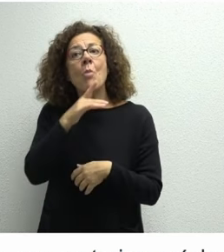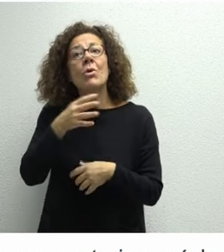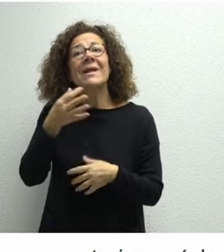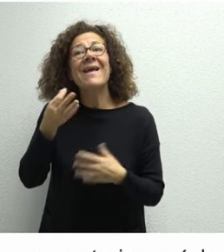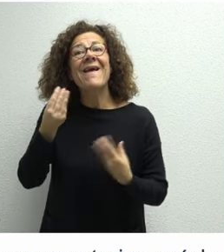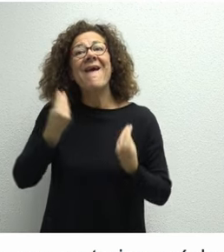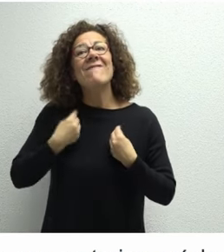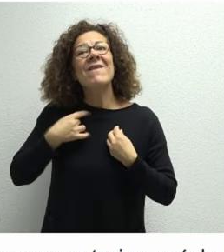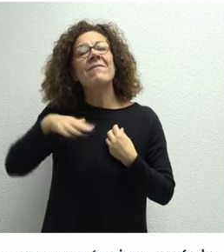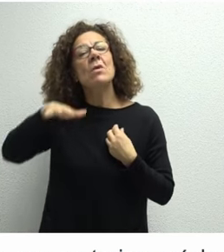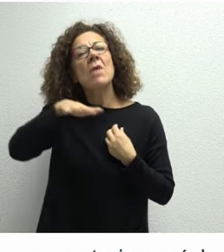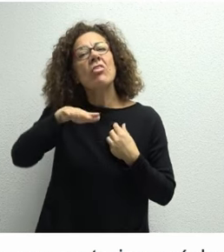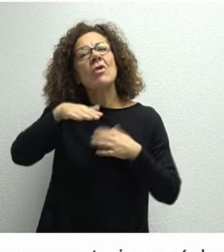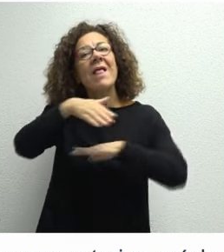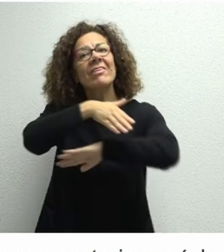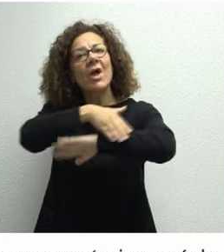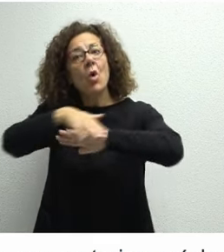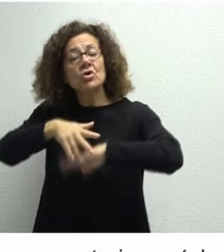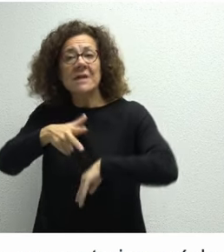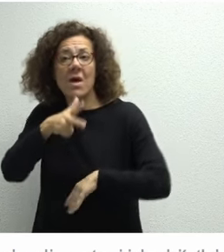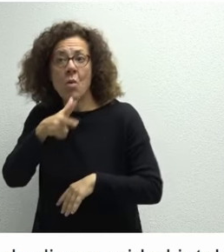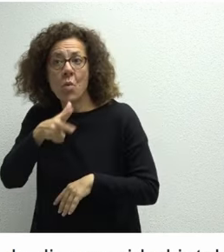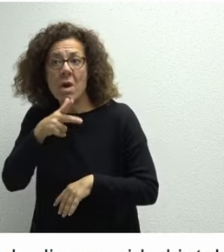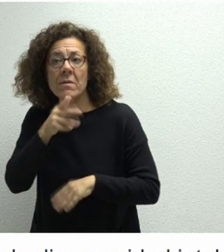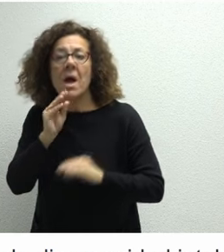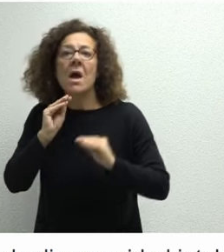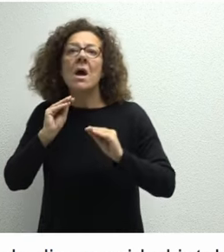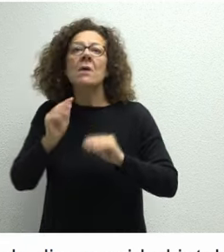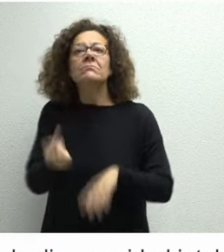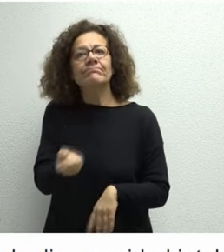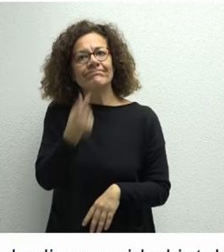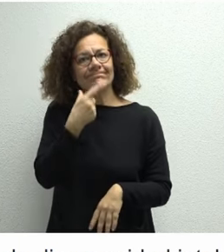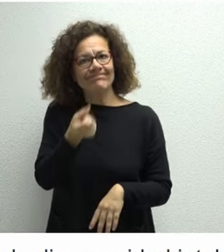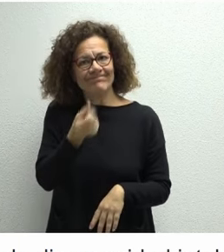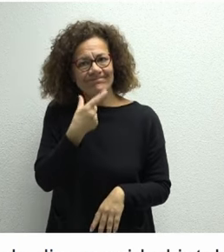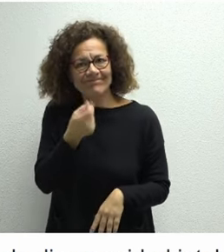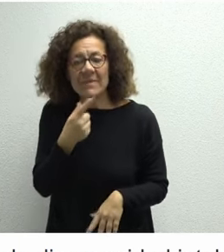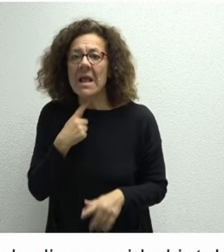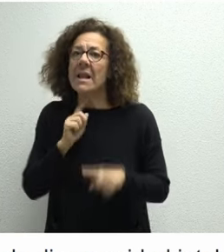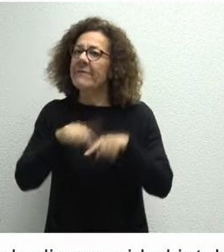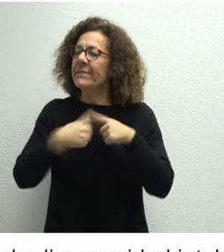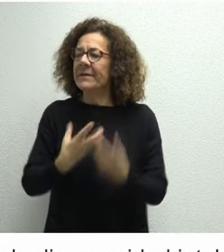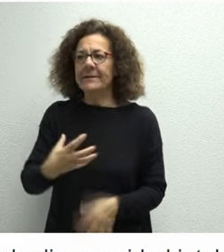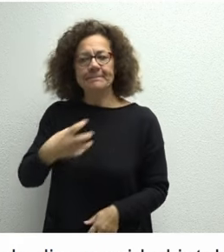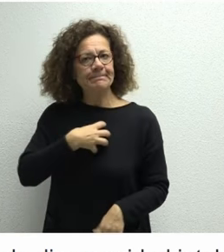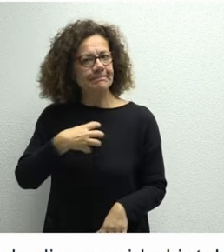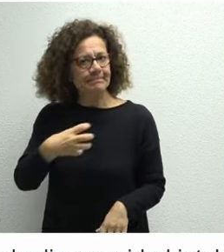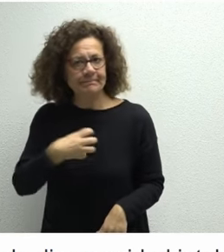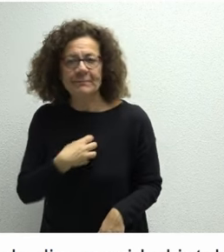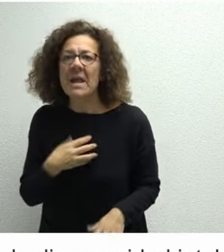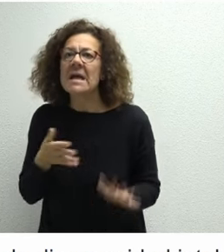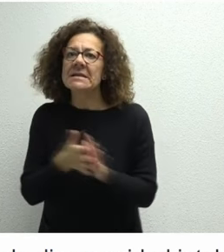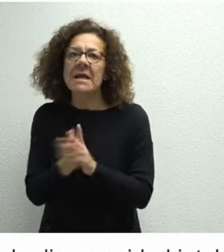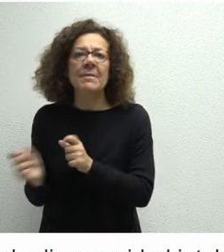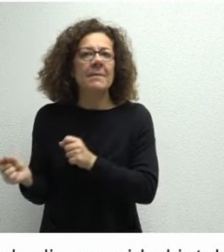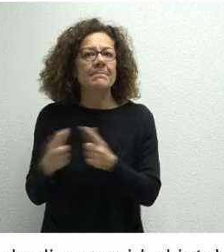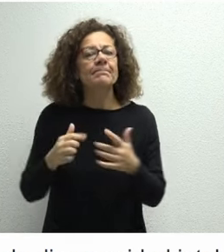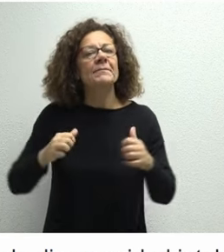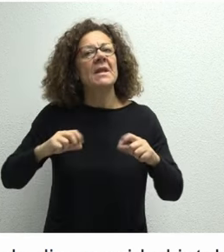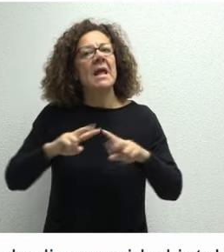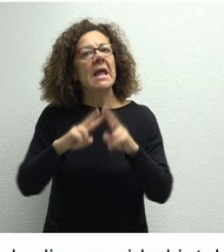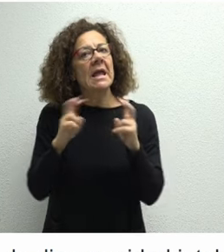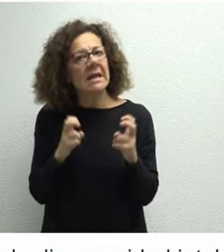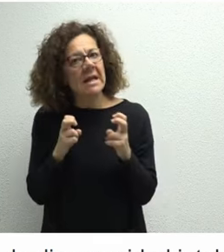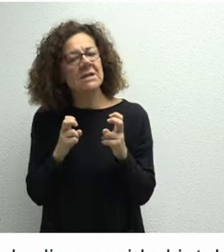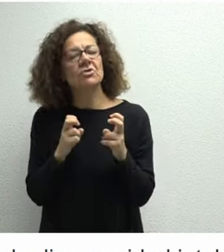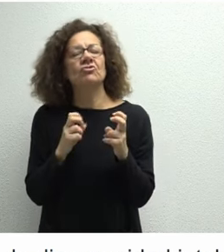C está de huelva eh consume tóxico la familia está desbordada tiene continuos ingresos en la unidad de hospitalización